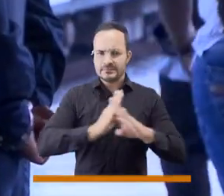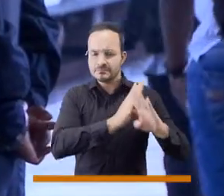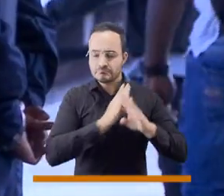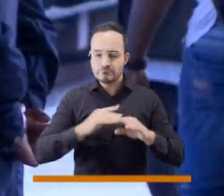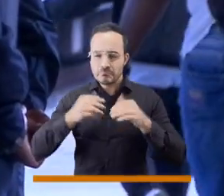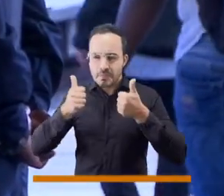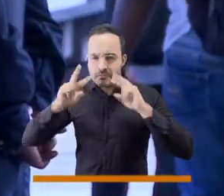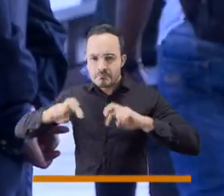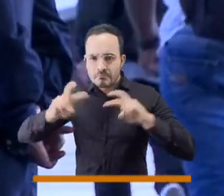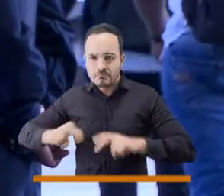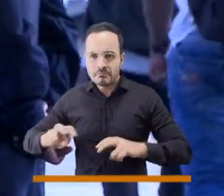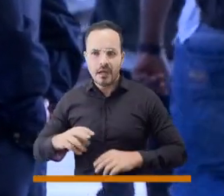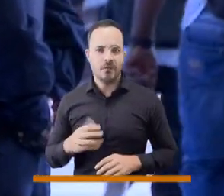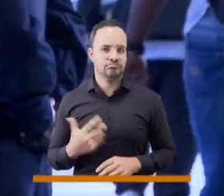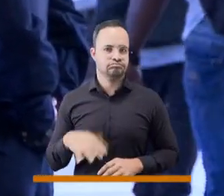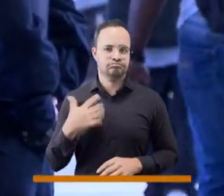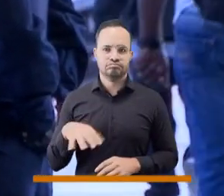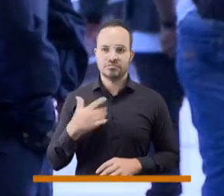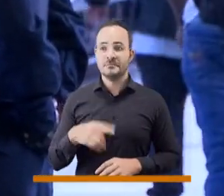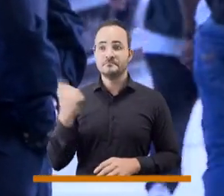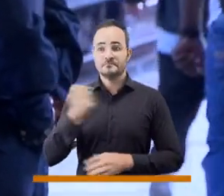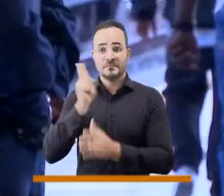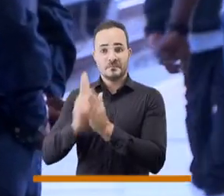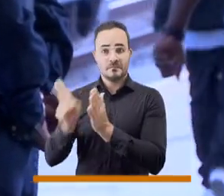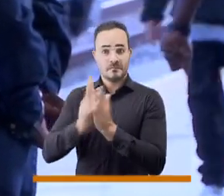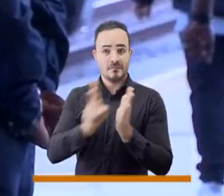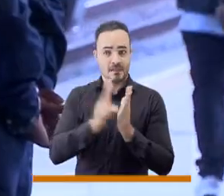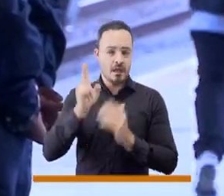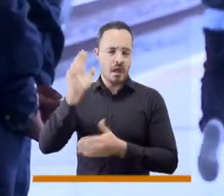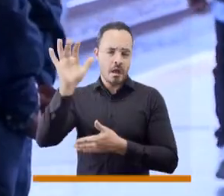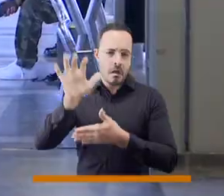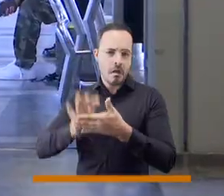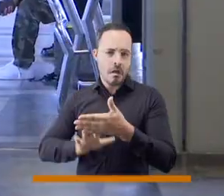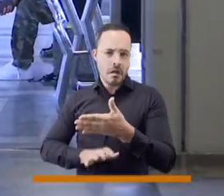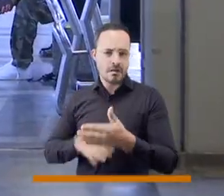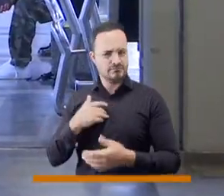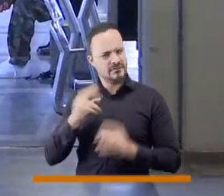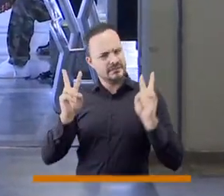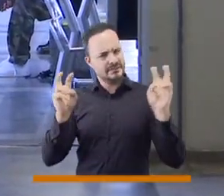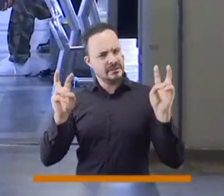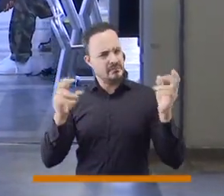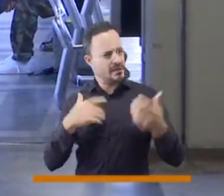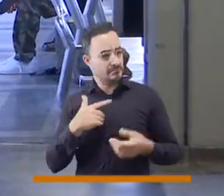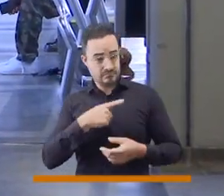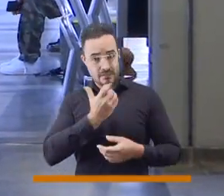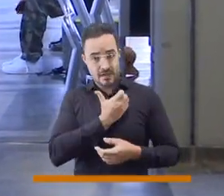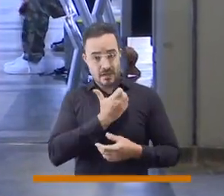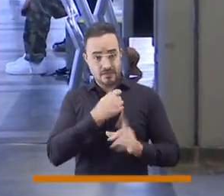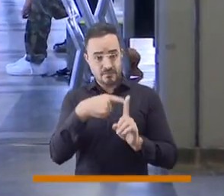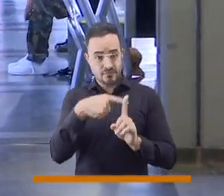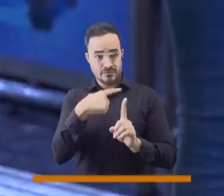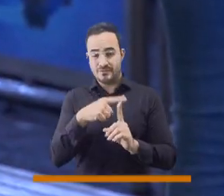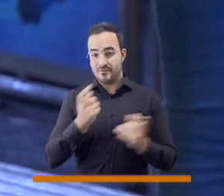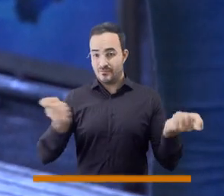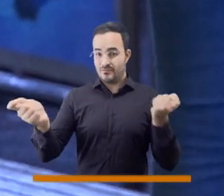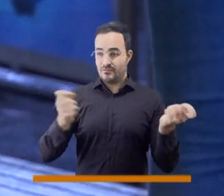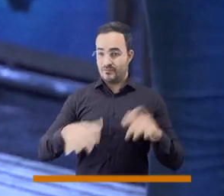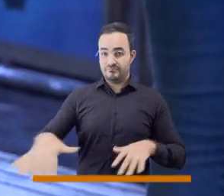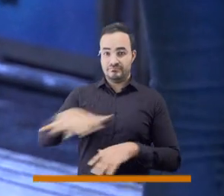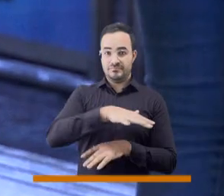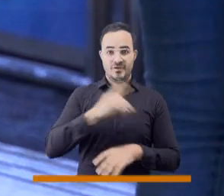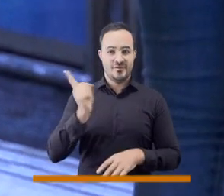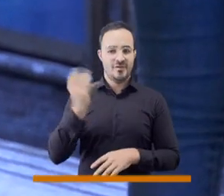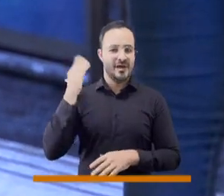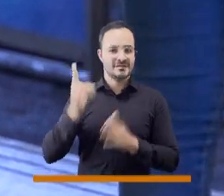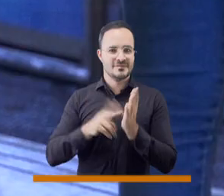que la disminución del homicidio en Medellín se debe no a una estrategia, por ejemplo, de seguridad del alcalde, sino al pacto de